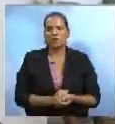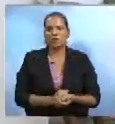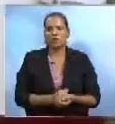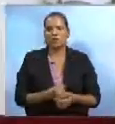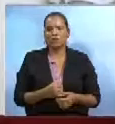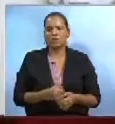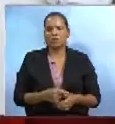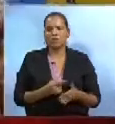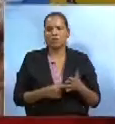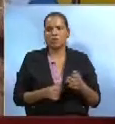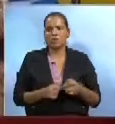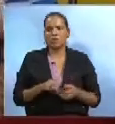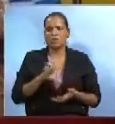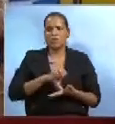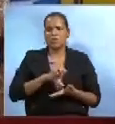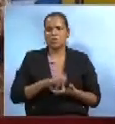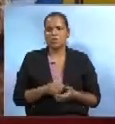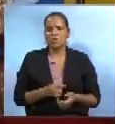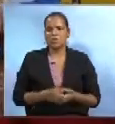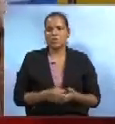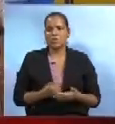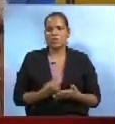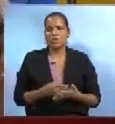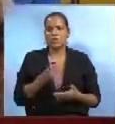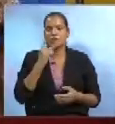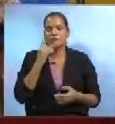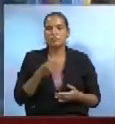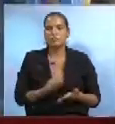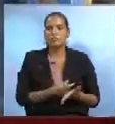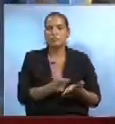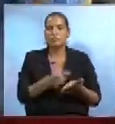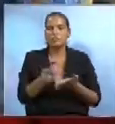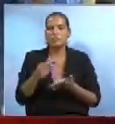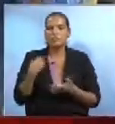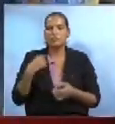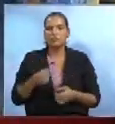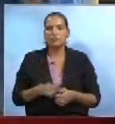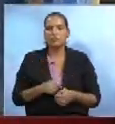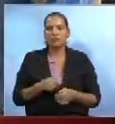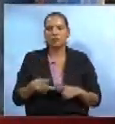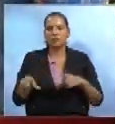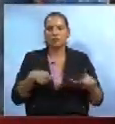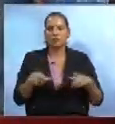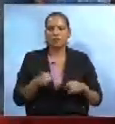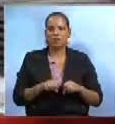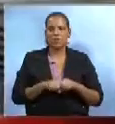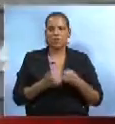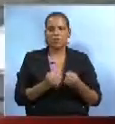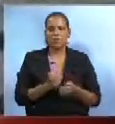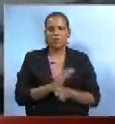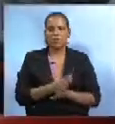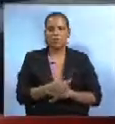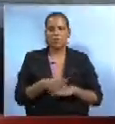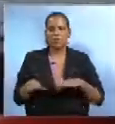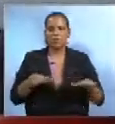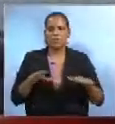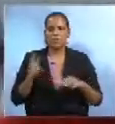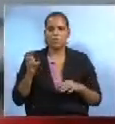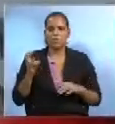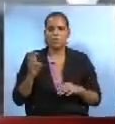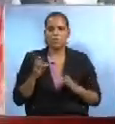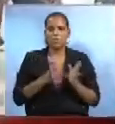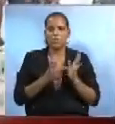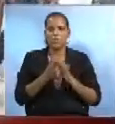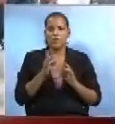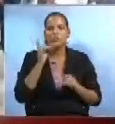y Corresponsabilidad Ciudadana, que entrega incentivos económicos y tributarios a zonas afectadas por el terremoto, expresó el